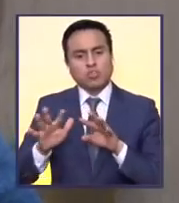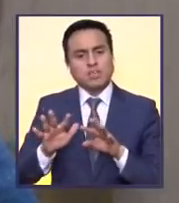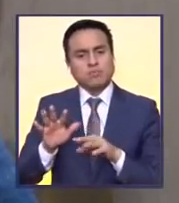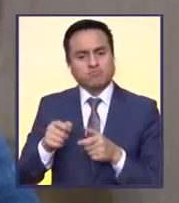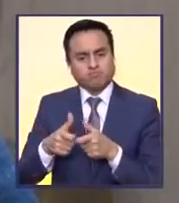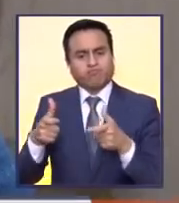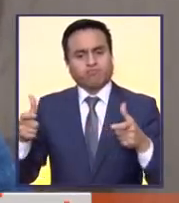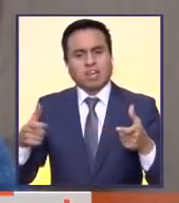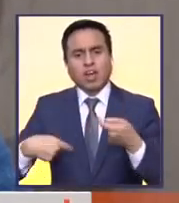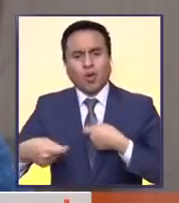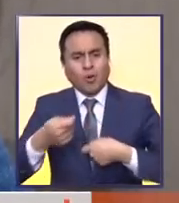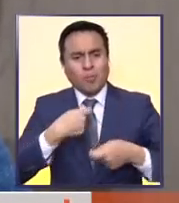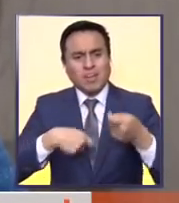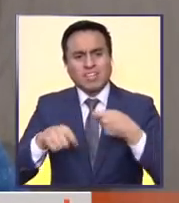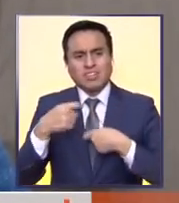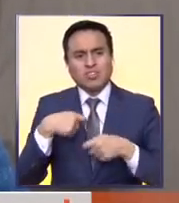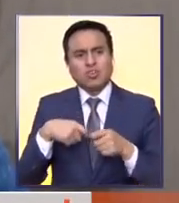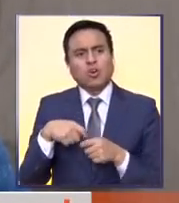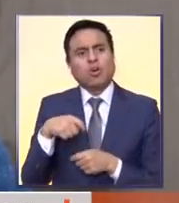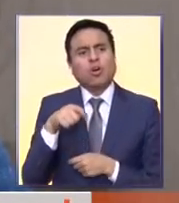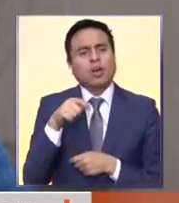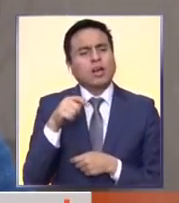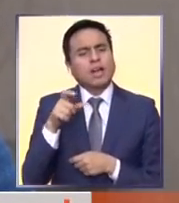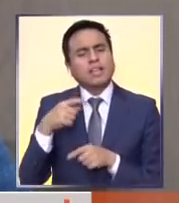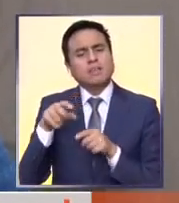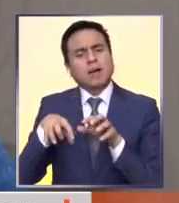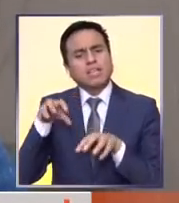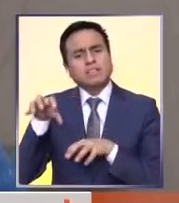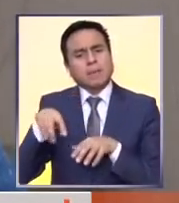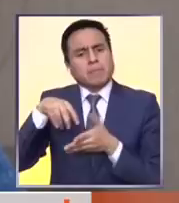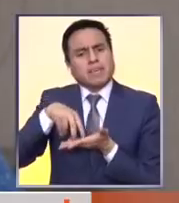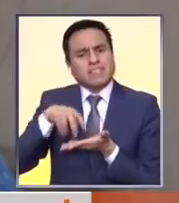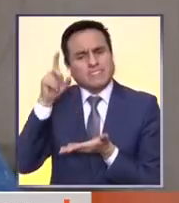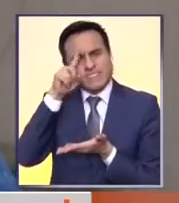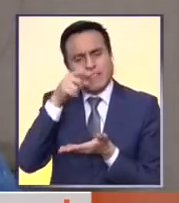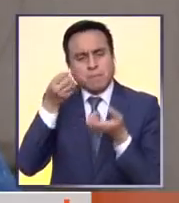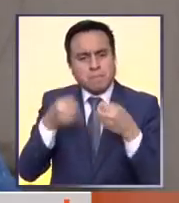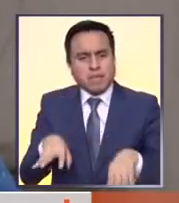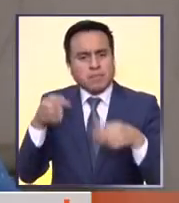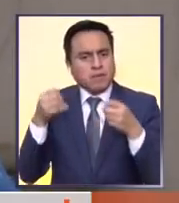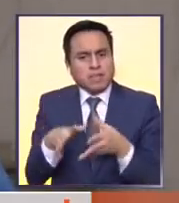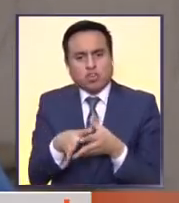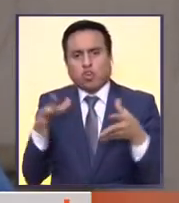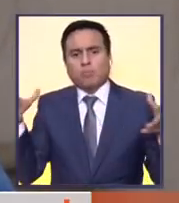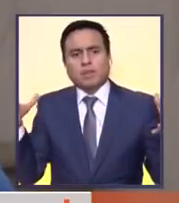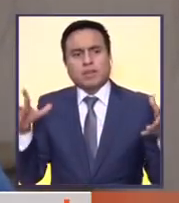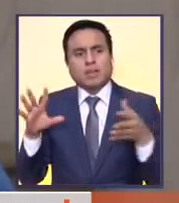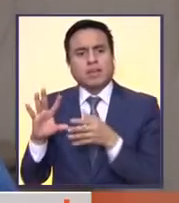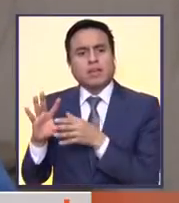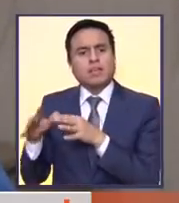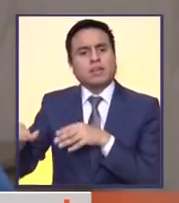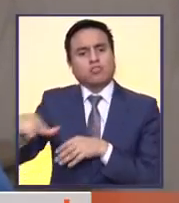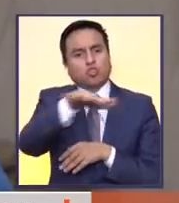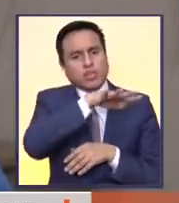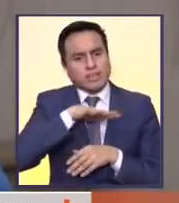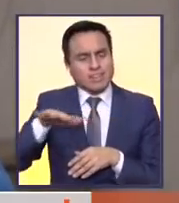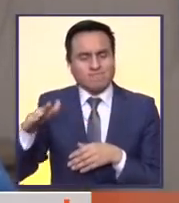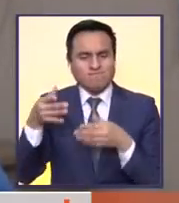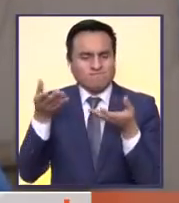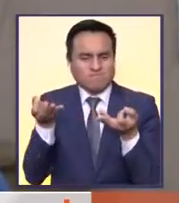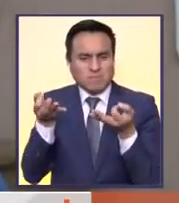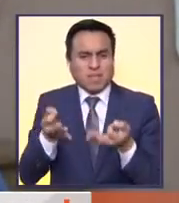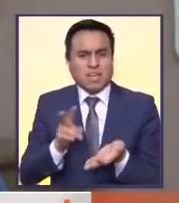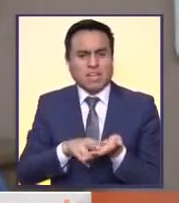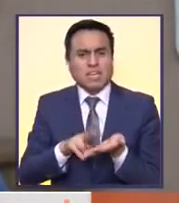el comercio de carnes bovinas, subproductos y animales en pie. Produce pérdidas enormes a nivel de la cadena en su totalidad y ha sido un factor que ha